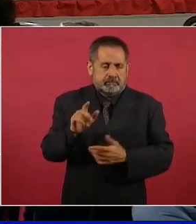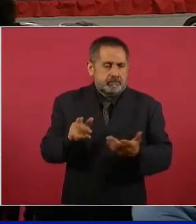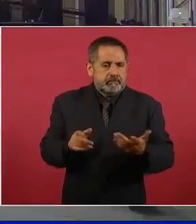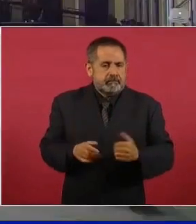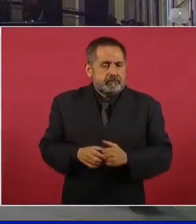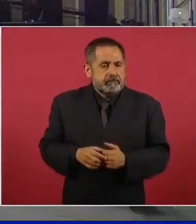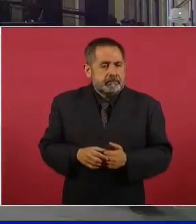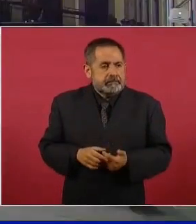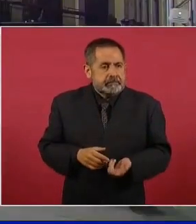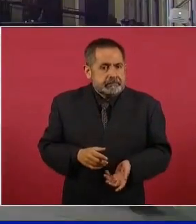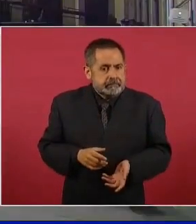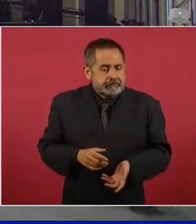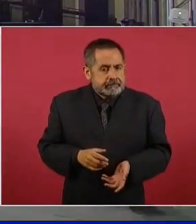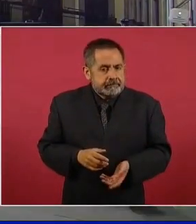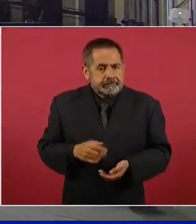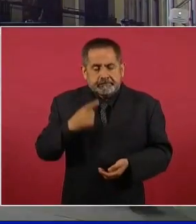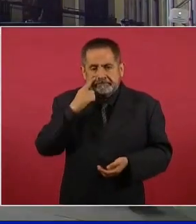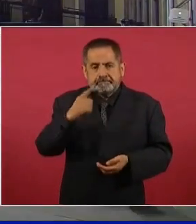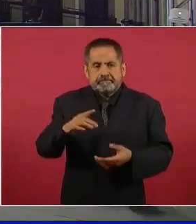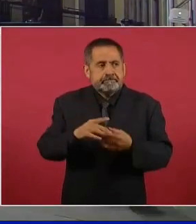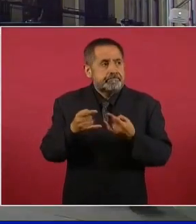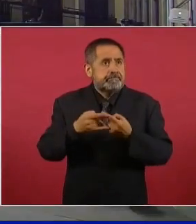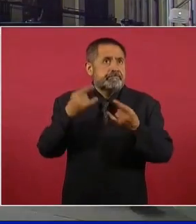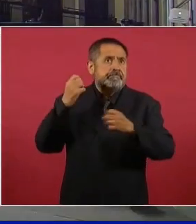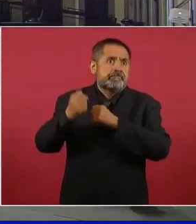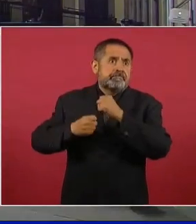esto que viene de lejos,